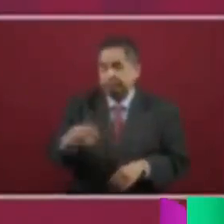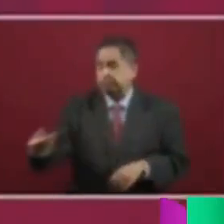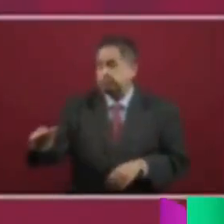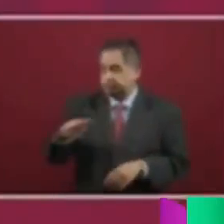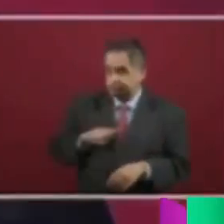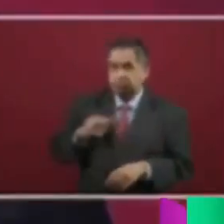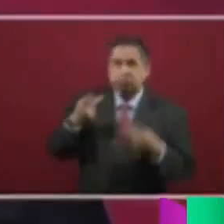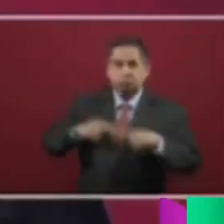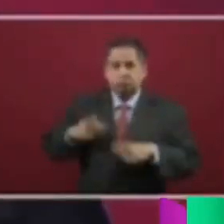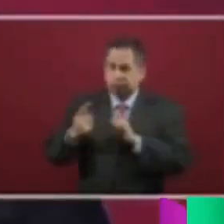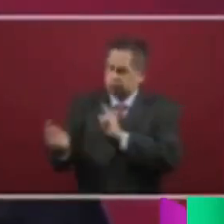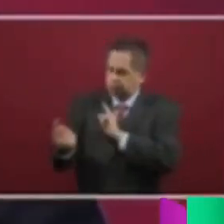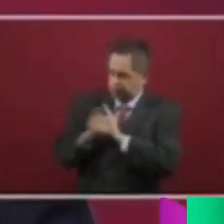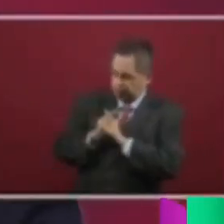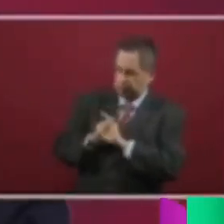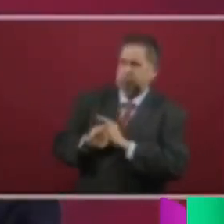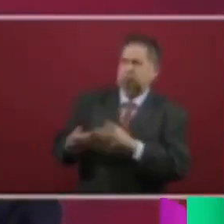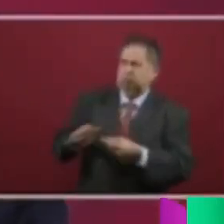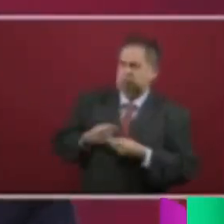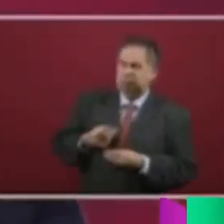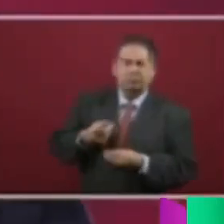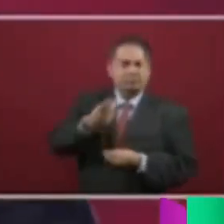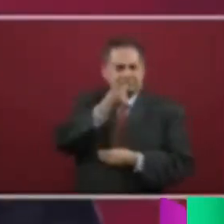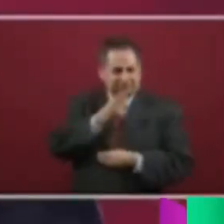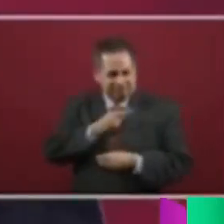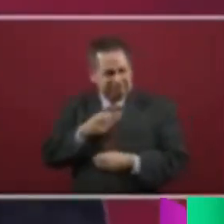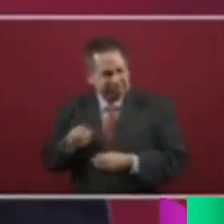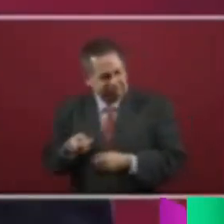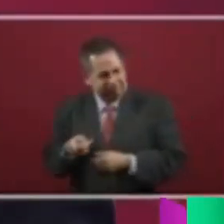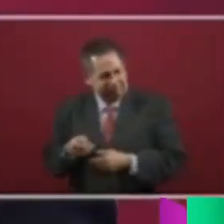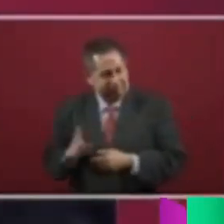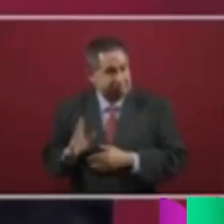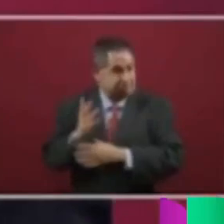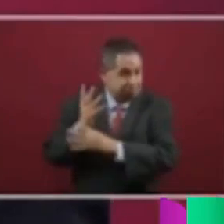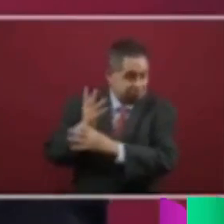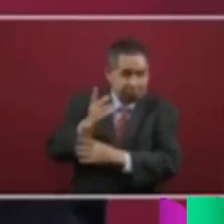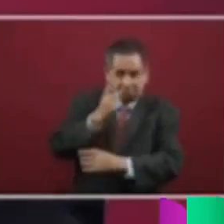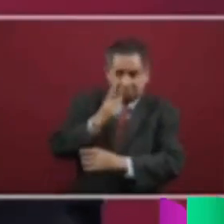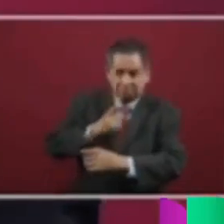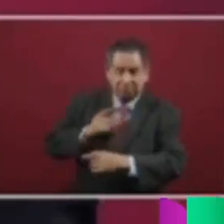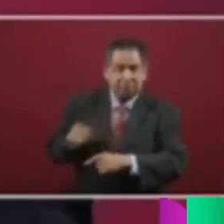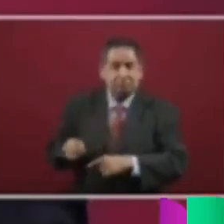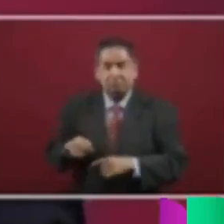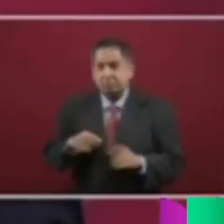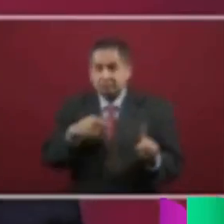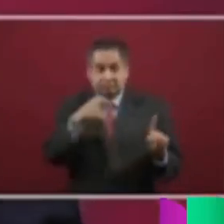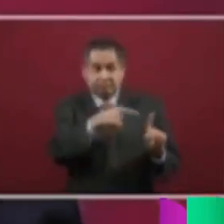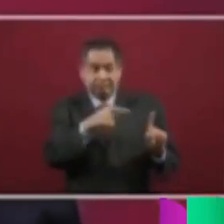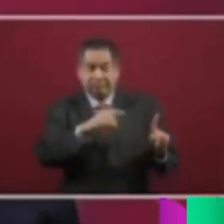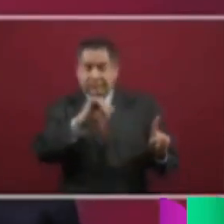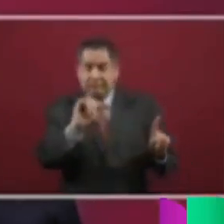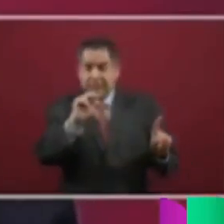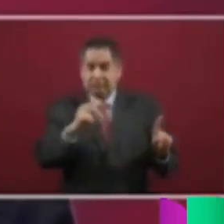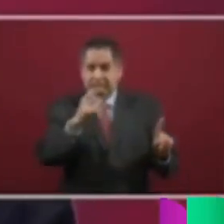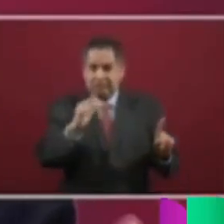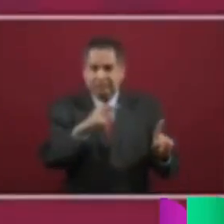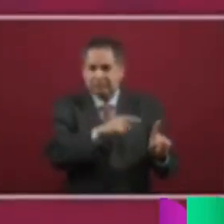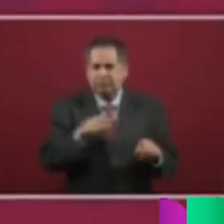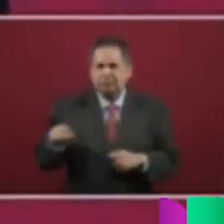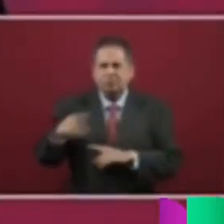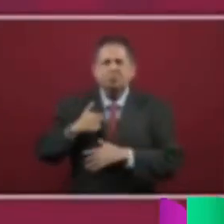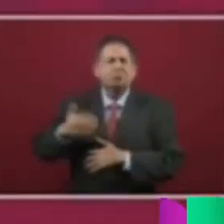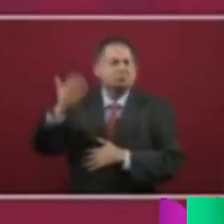persona que me dice que él sabe